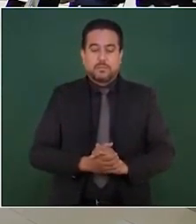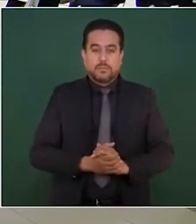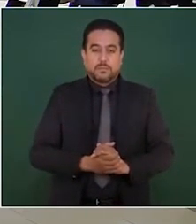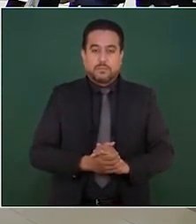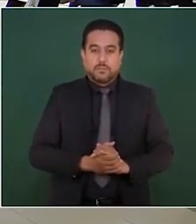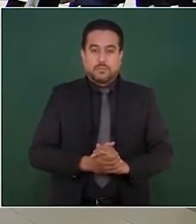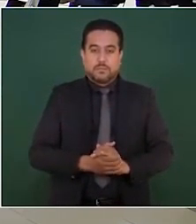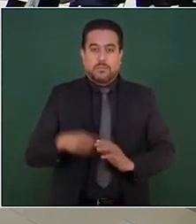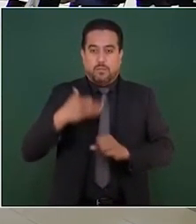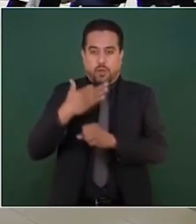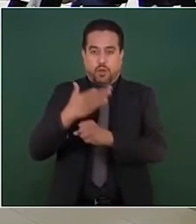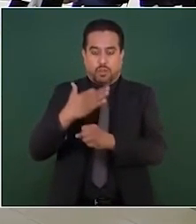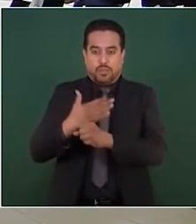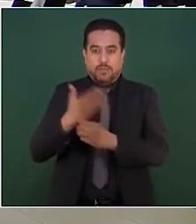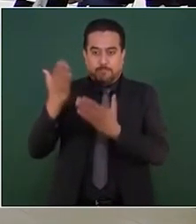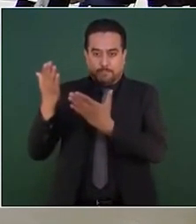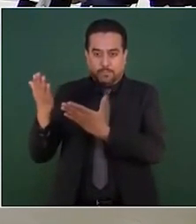esto.